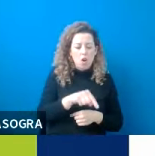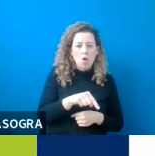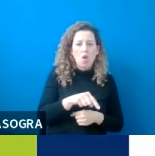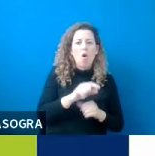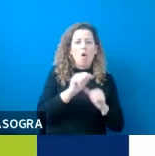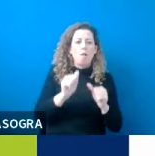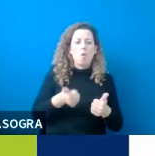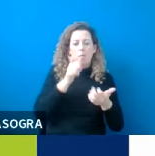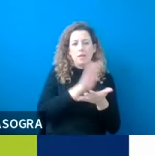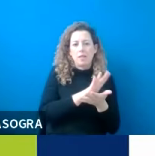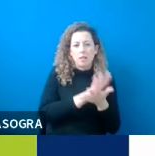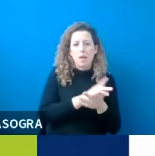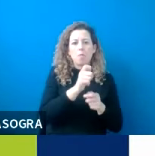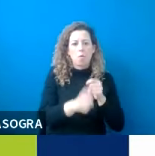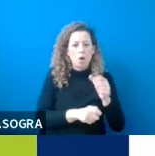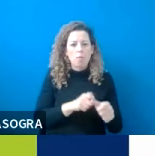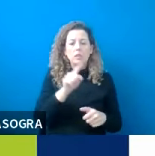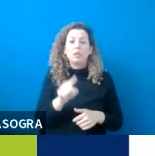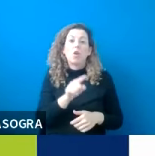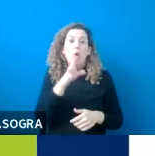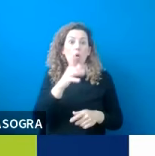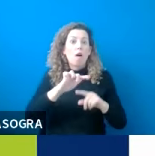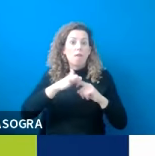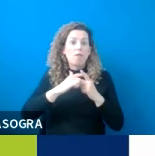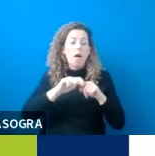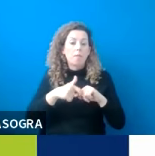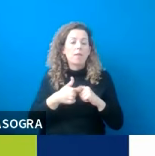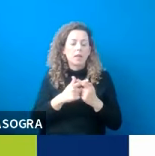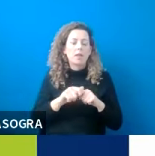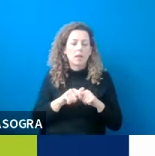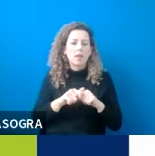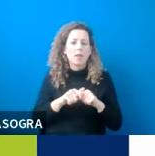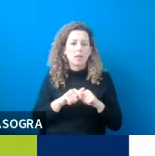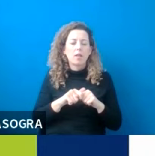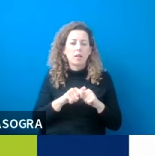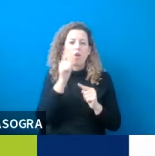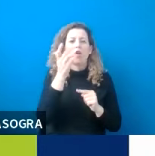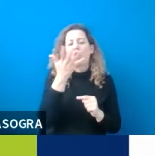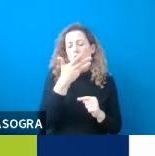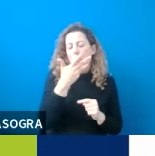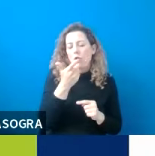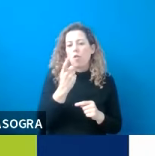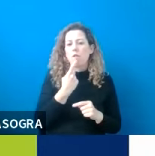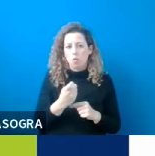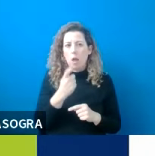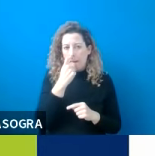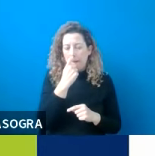poquito más paulatina, más pausada conforme la familia ajuste un poquito el conocimiento de las dificultades,